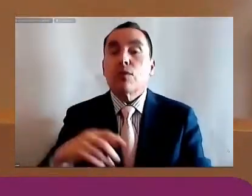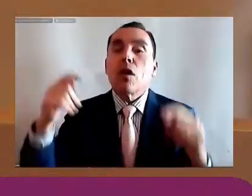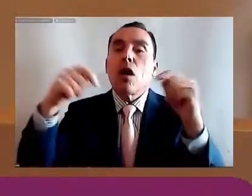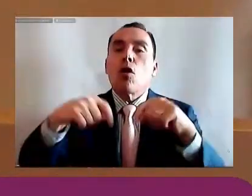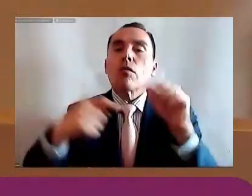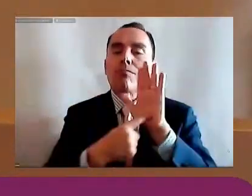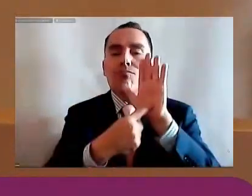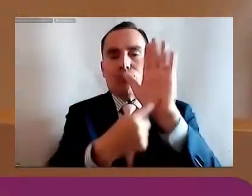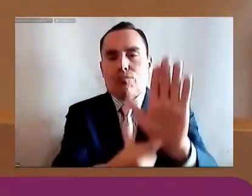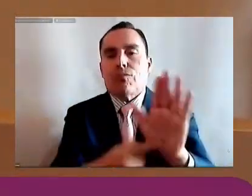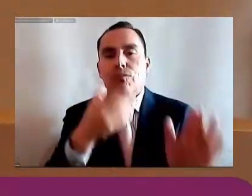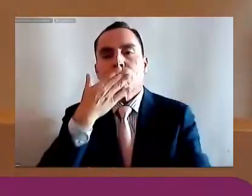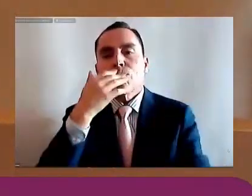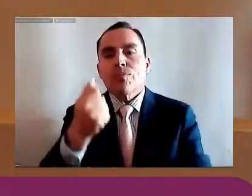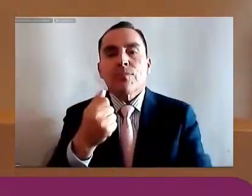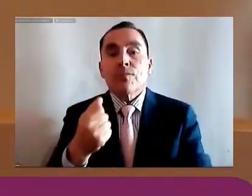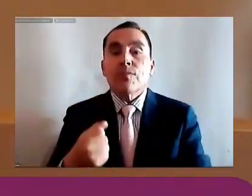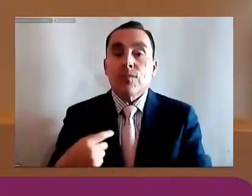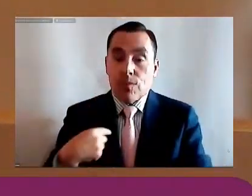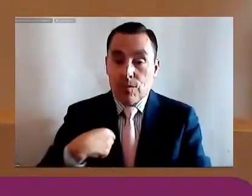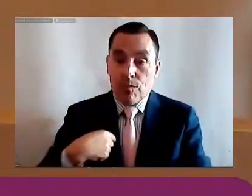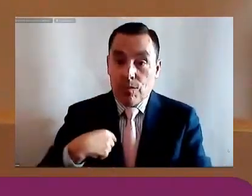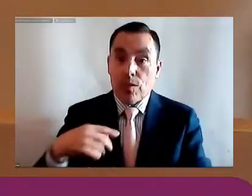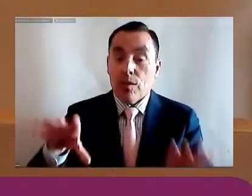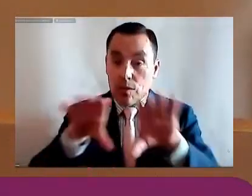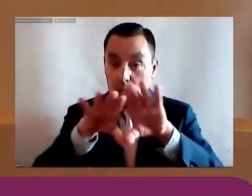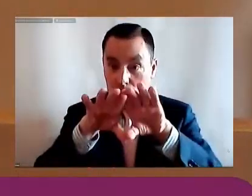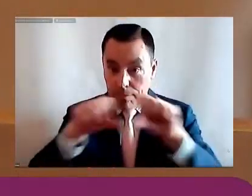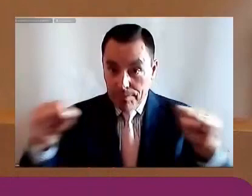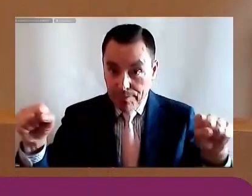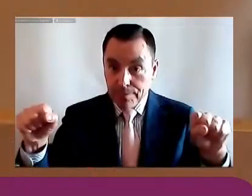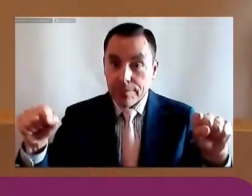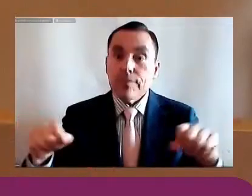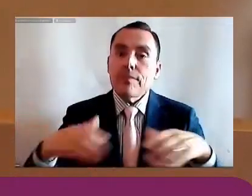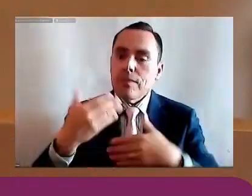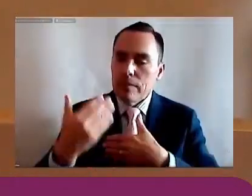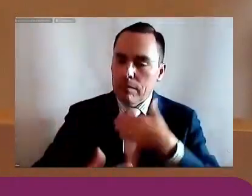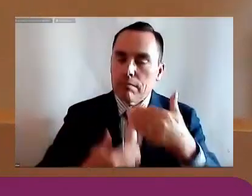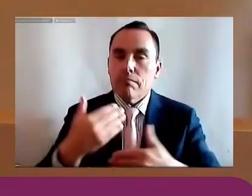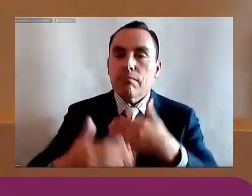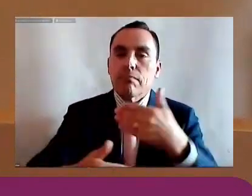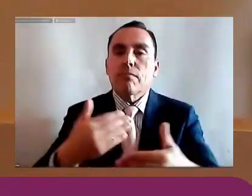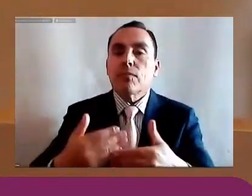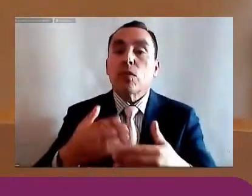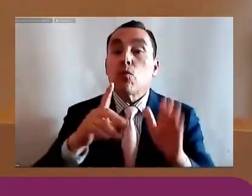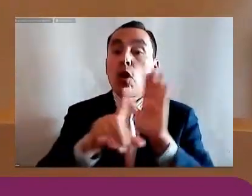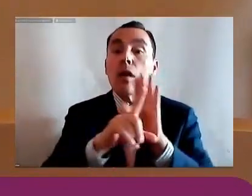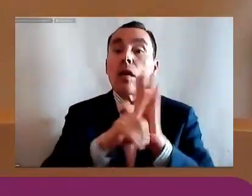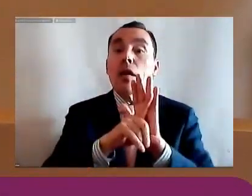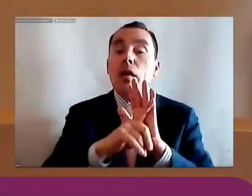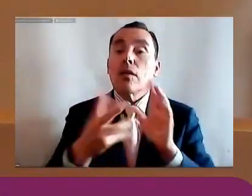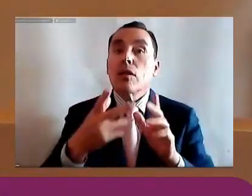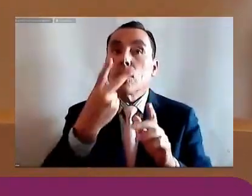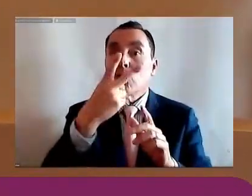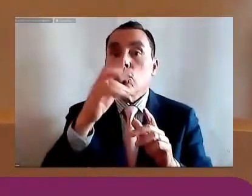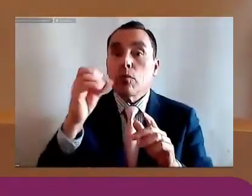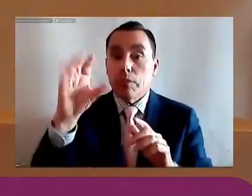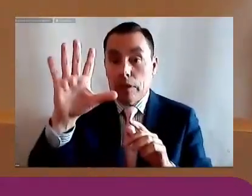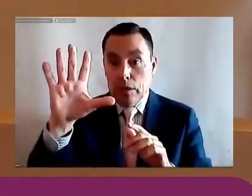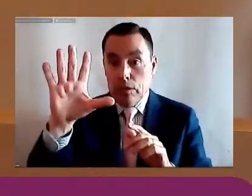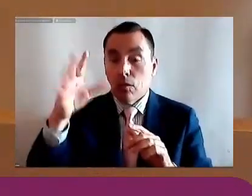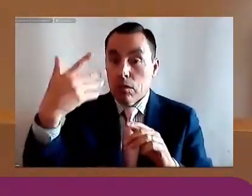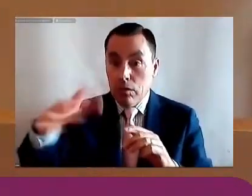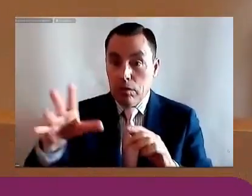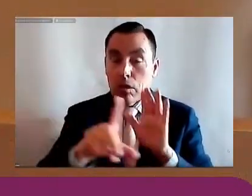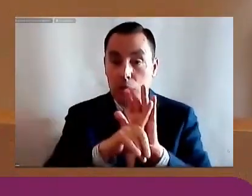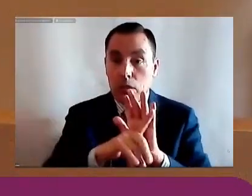Yo concuerdo con los avances que ha habido en, por ejemplo, la ley de acoso sexual desde el 2005 y obviamente la tutela